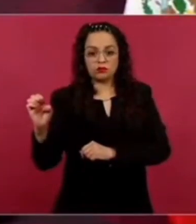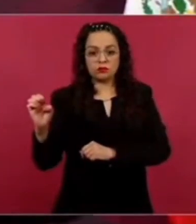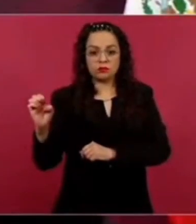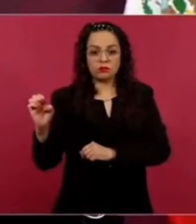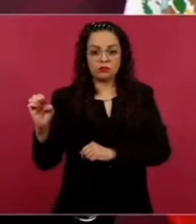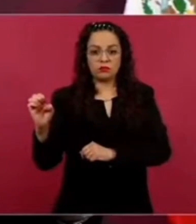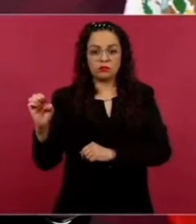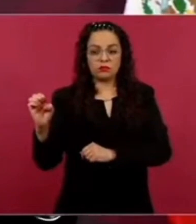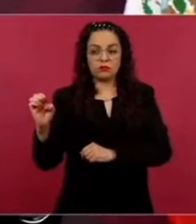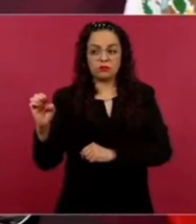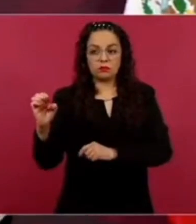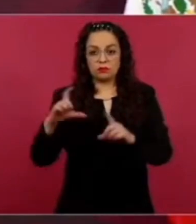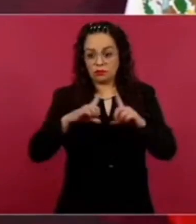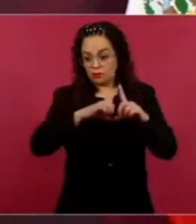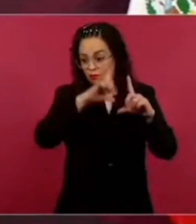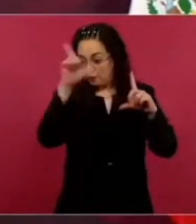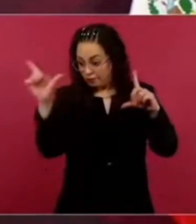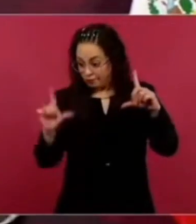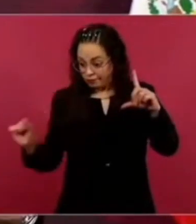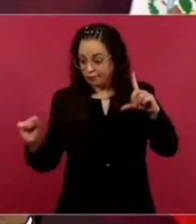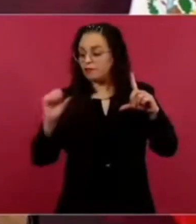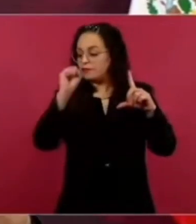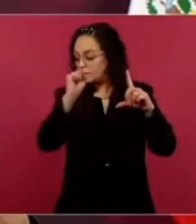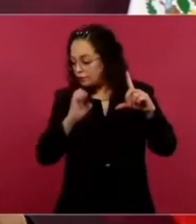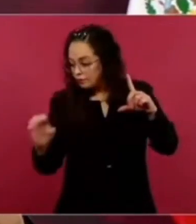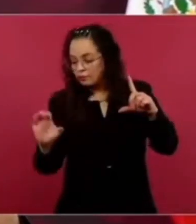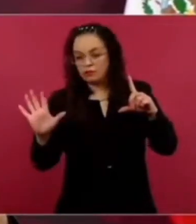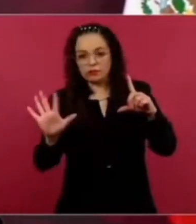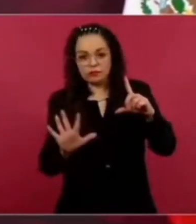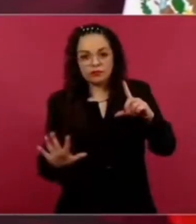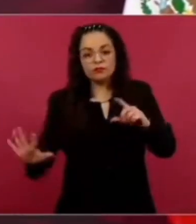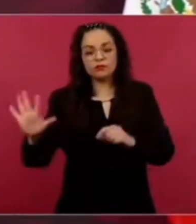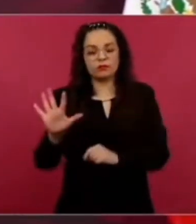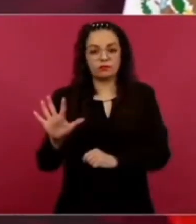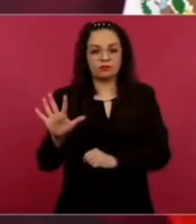que ya no se continúe